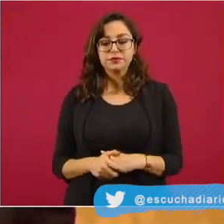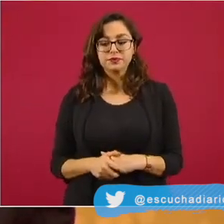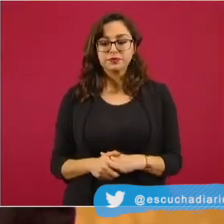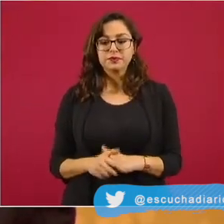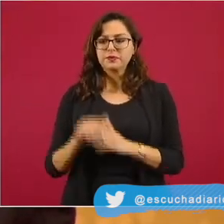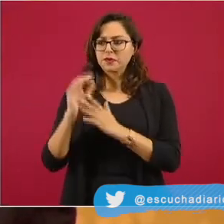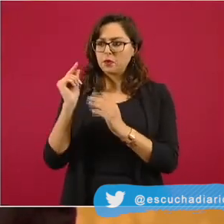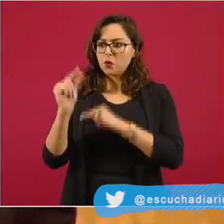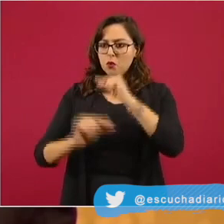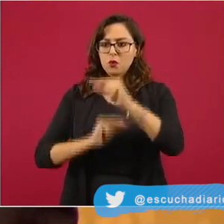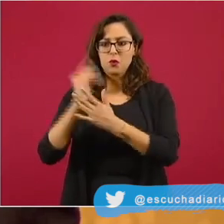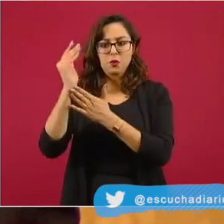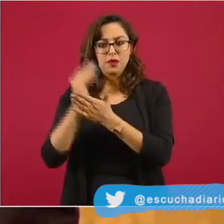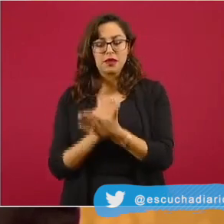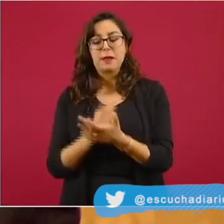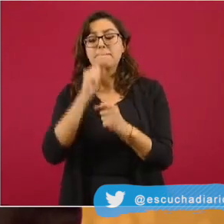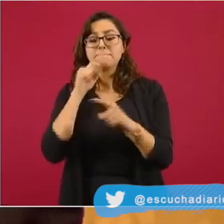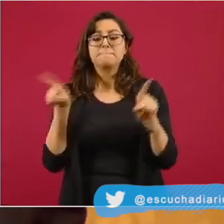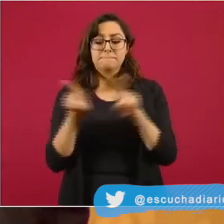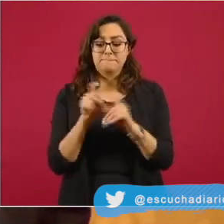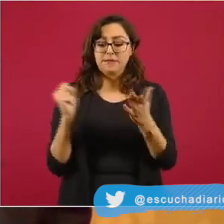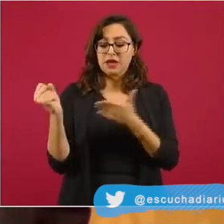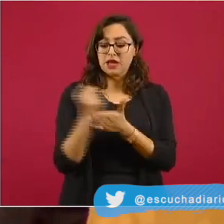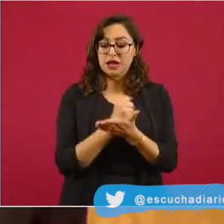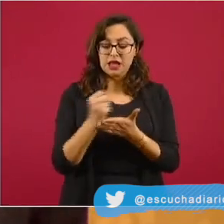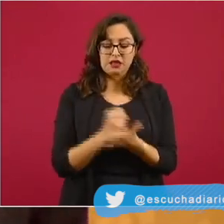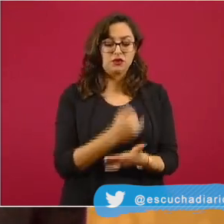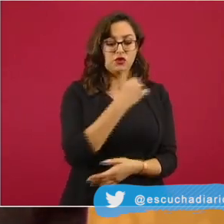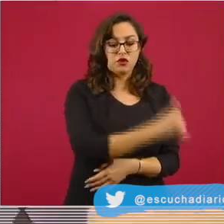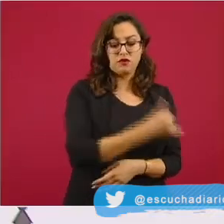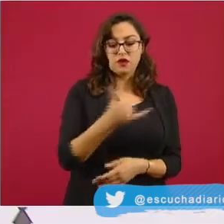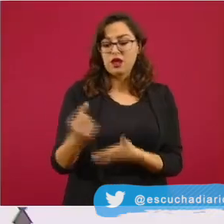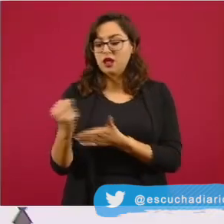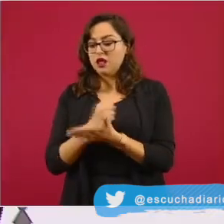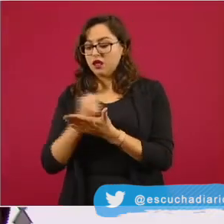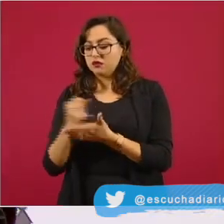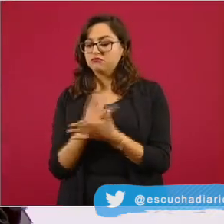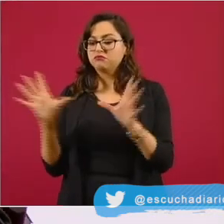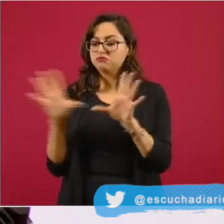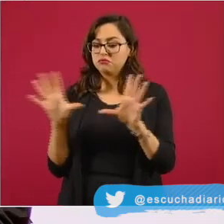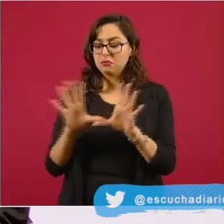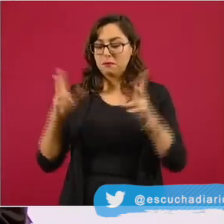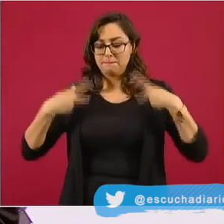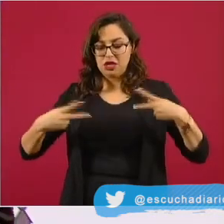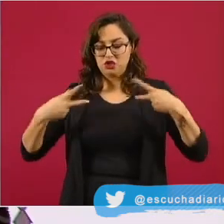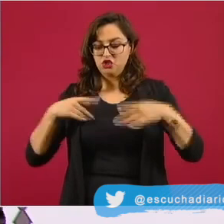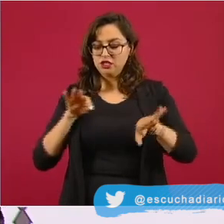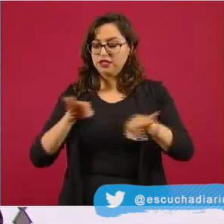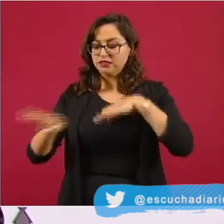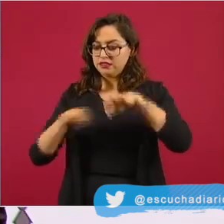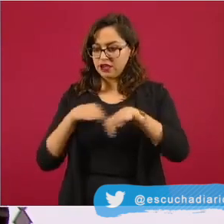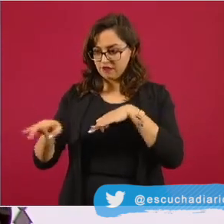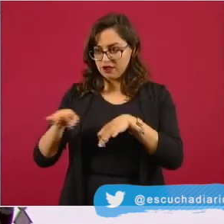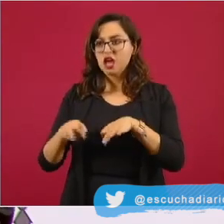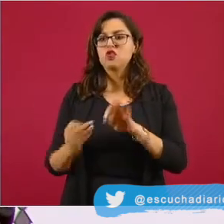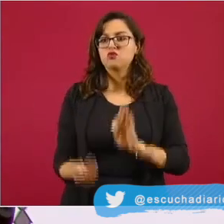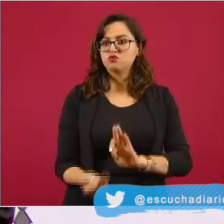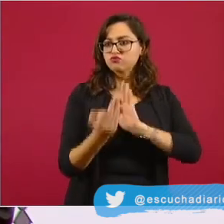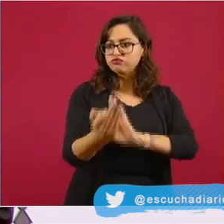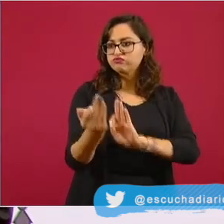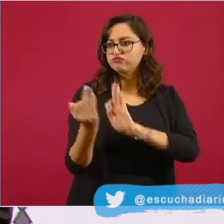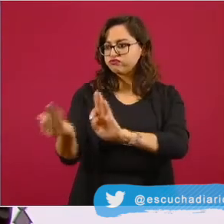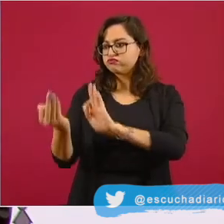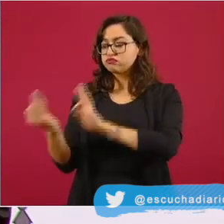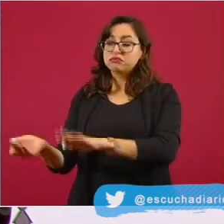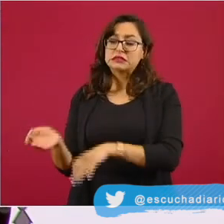Los créditos del Infonavit y del Foviste se entregan de manera directa a los trabajadores y no hay desalojos por